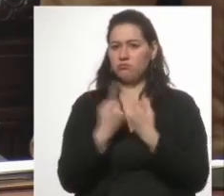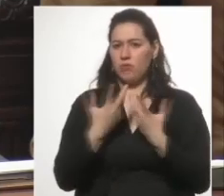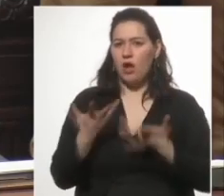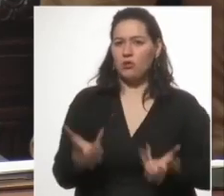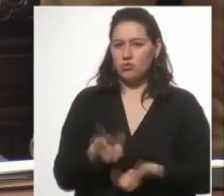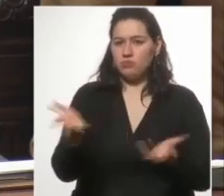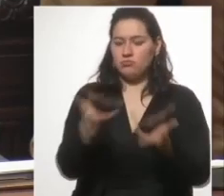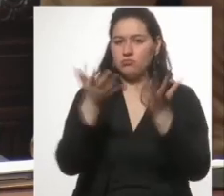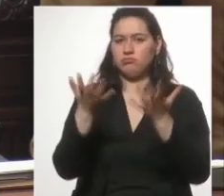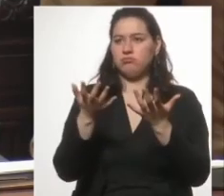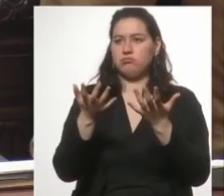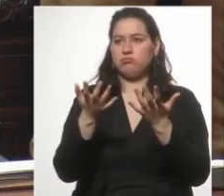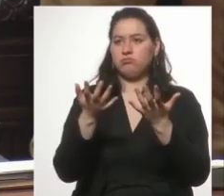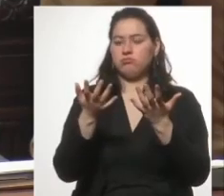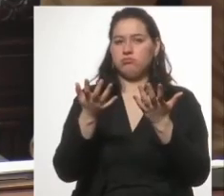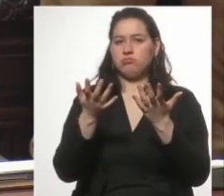sea